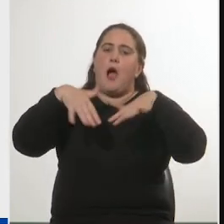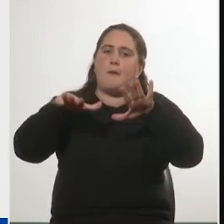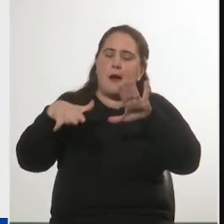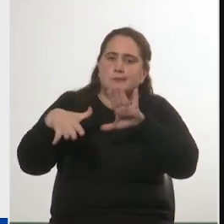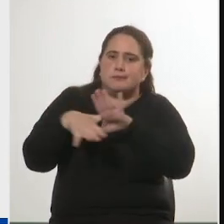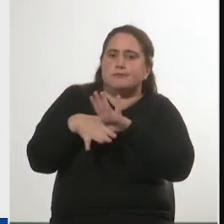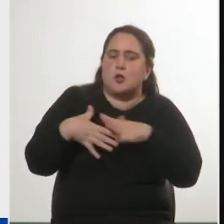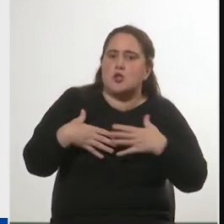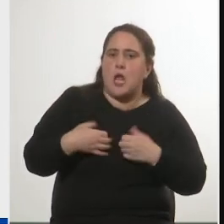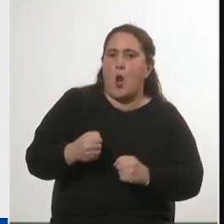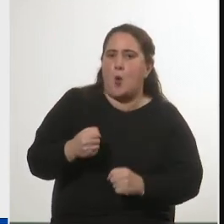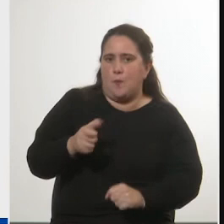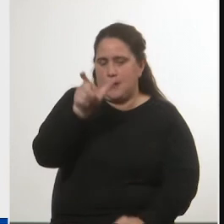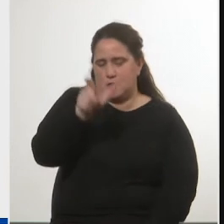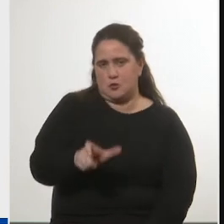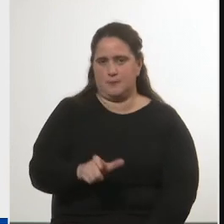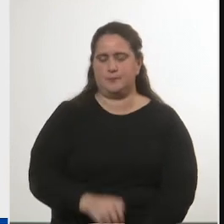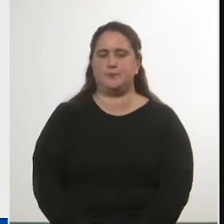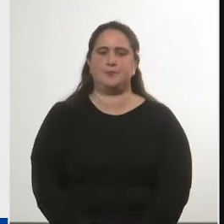con la salud humana.